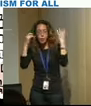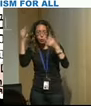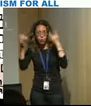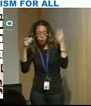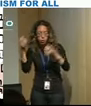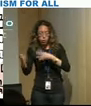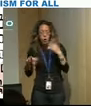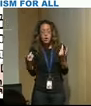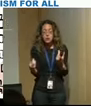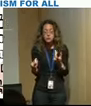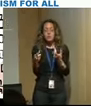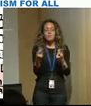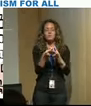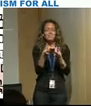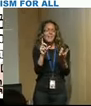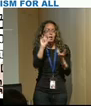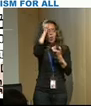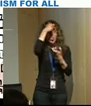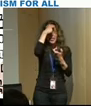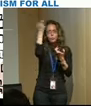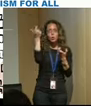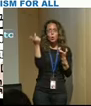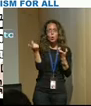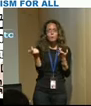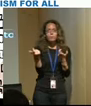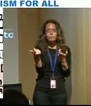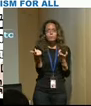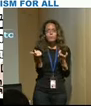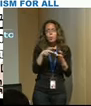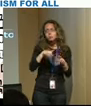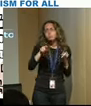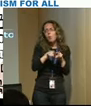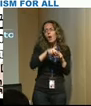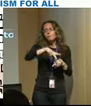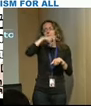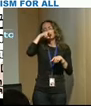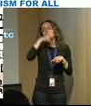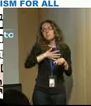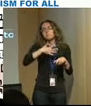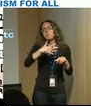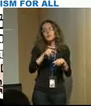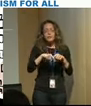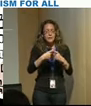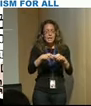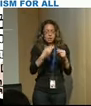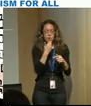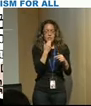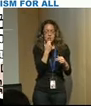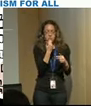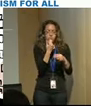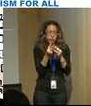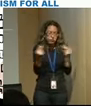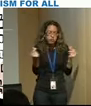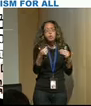Y desaparece aquella terminología más rehabilitadora o de respiro familiar. Y si es un programa de vacaciones, se llama programa de